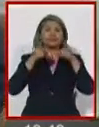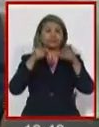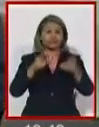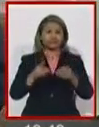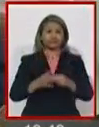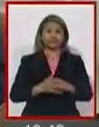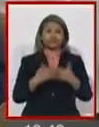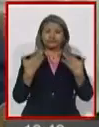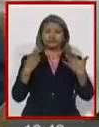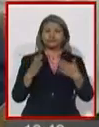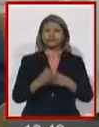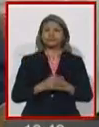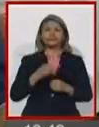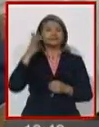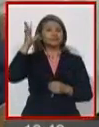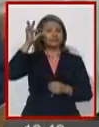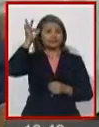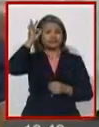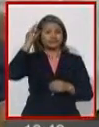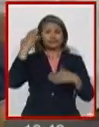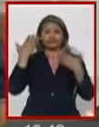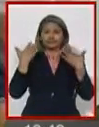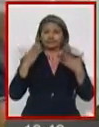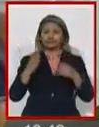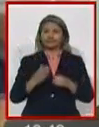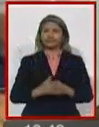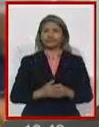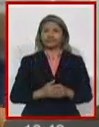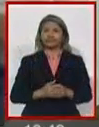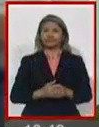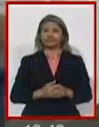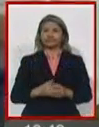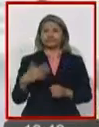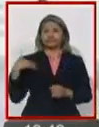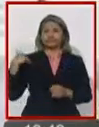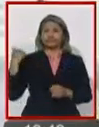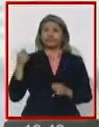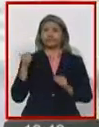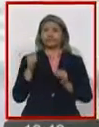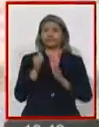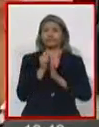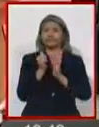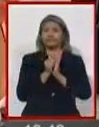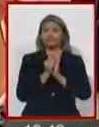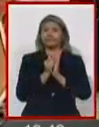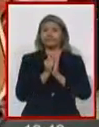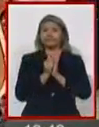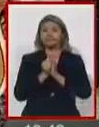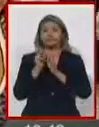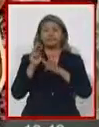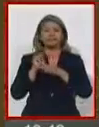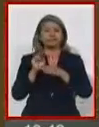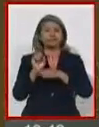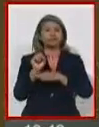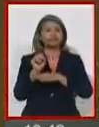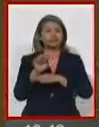denuncia en la Fiscalía. Está aquí el jefe del Departamento Legal. Reitero, es un